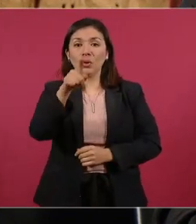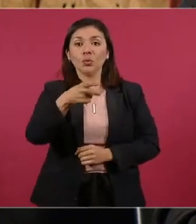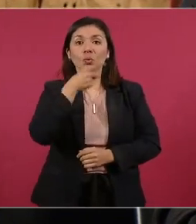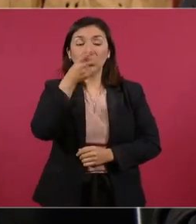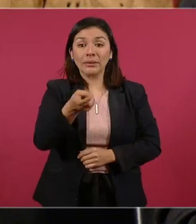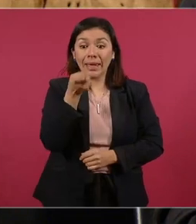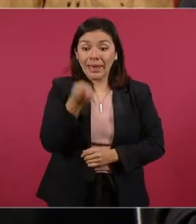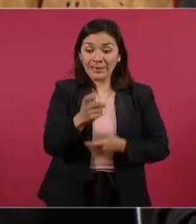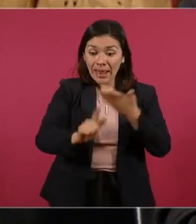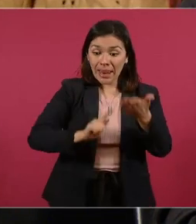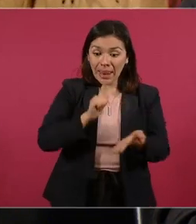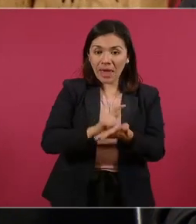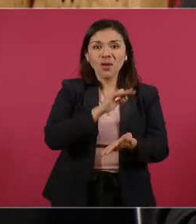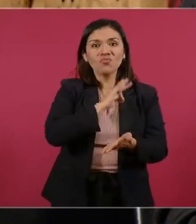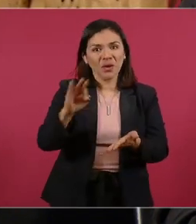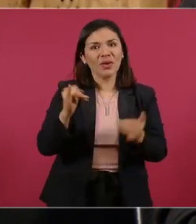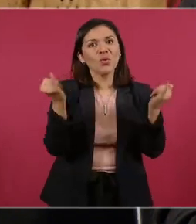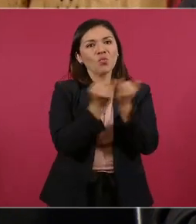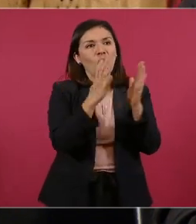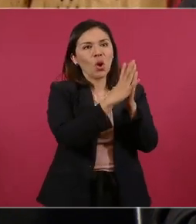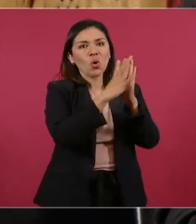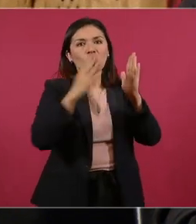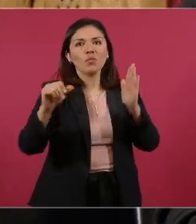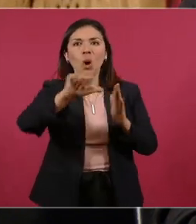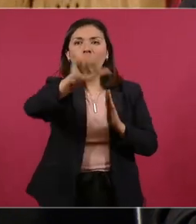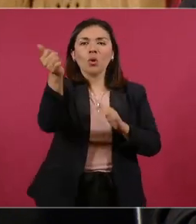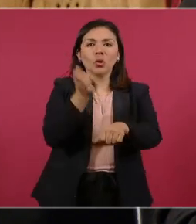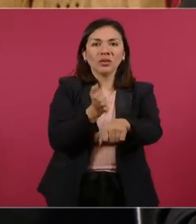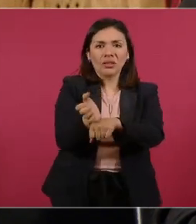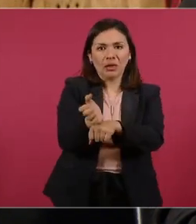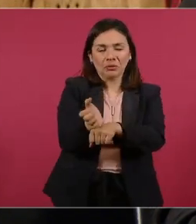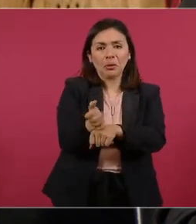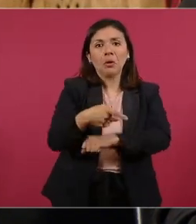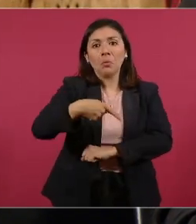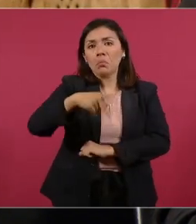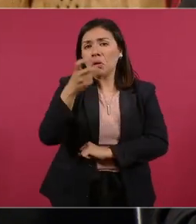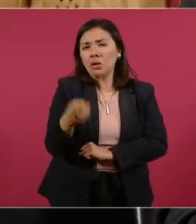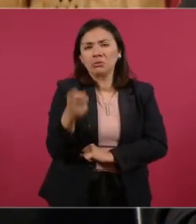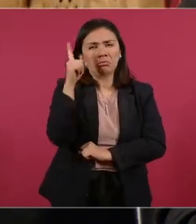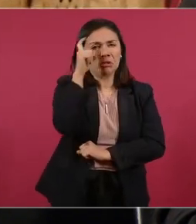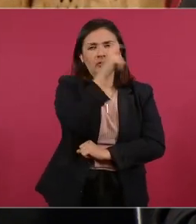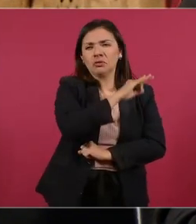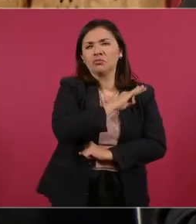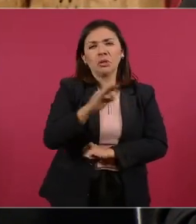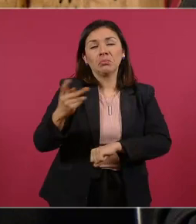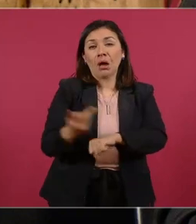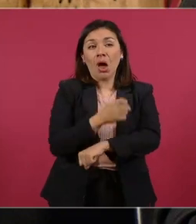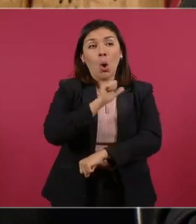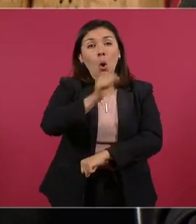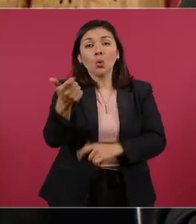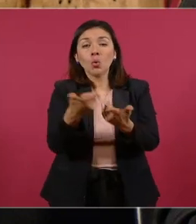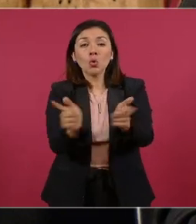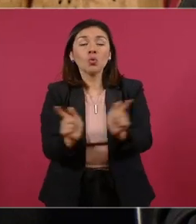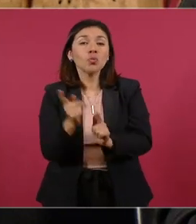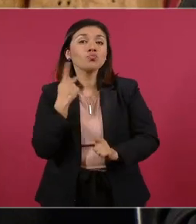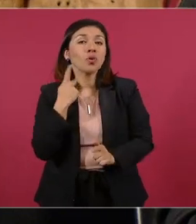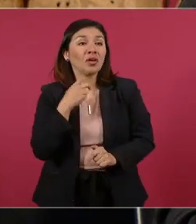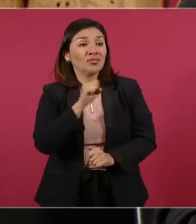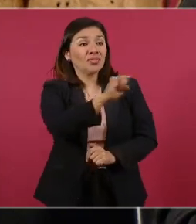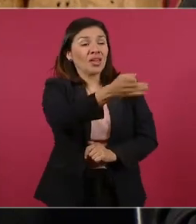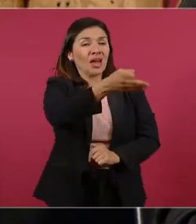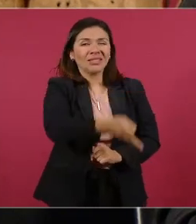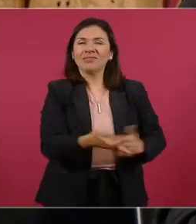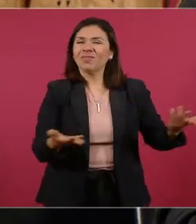otros estados si se consolida, sin embargo, difícilmente pasará por la cerrazón de los partidos opositores al respecto. Bajo